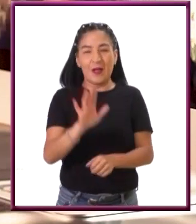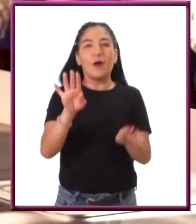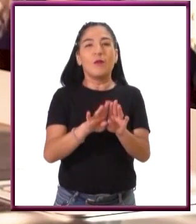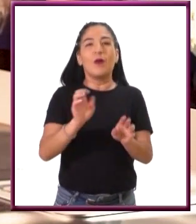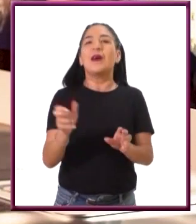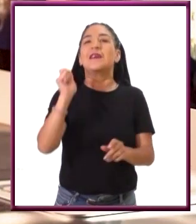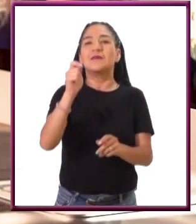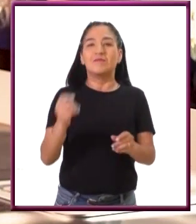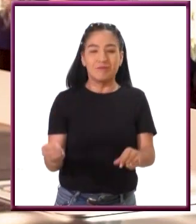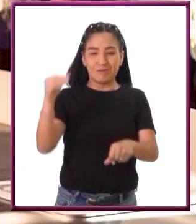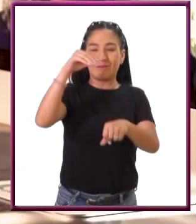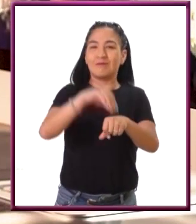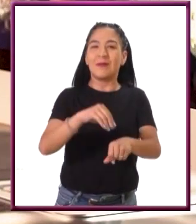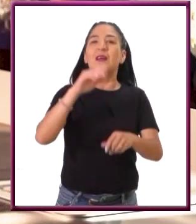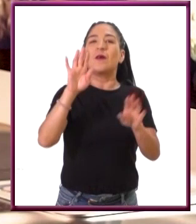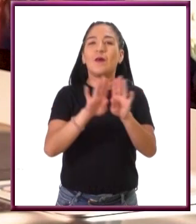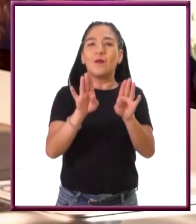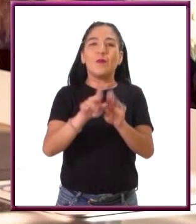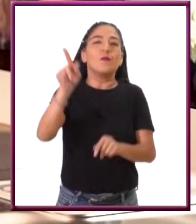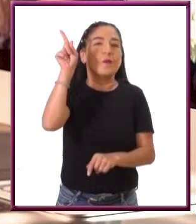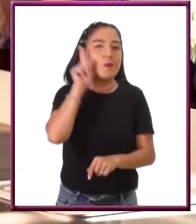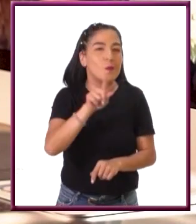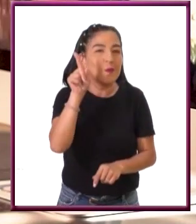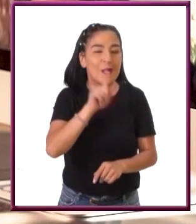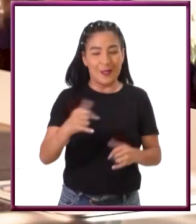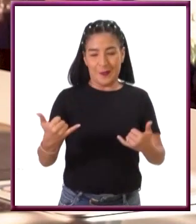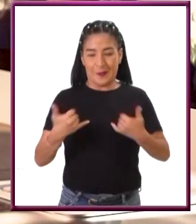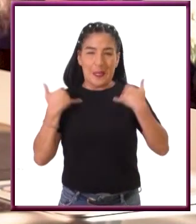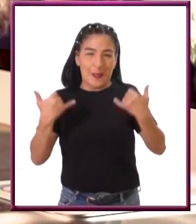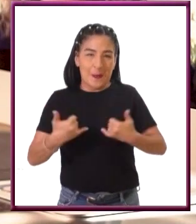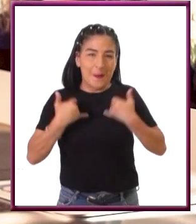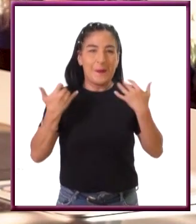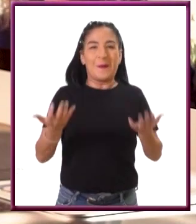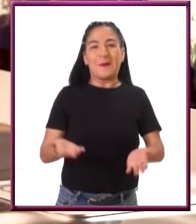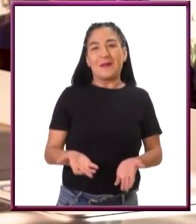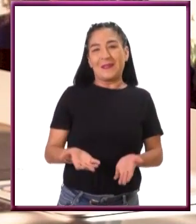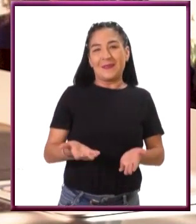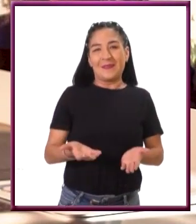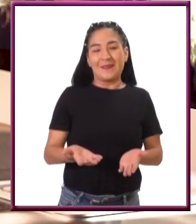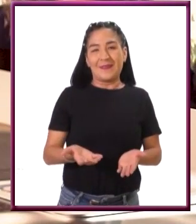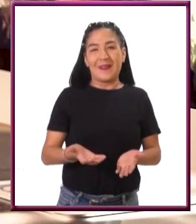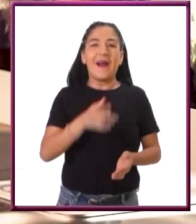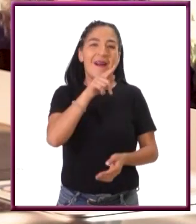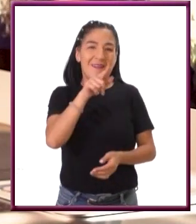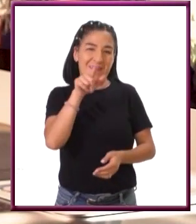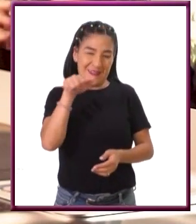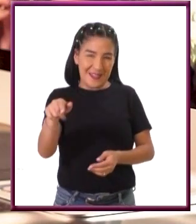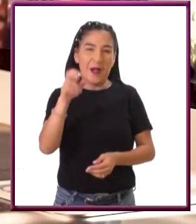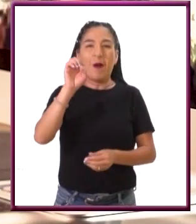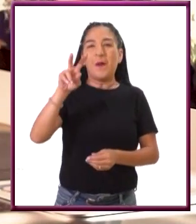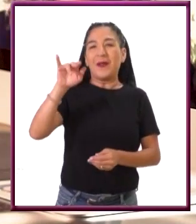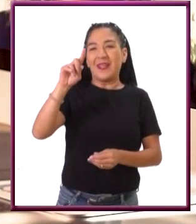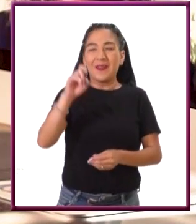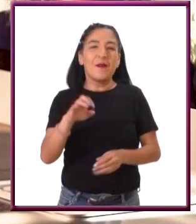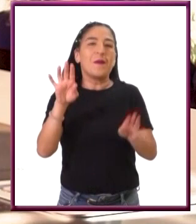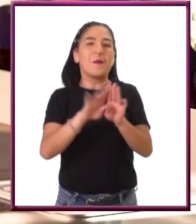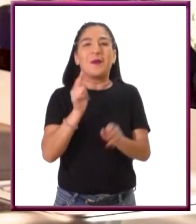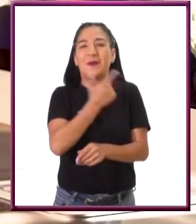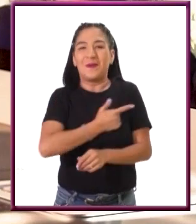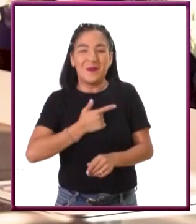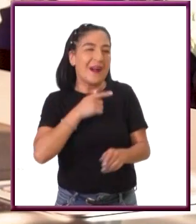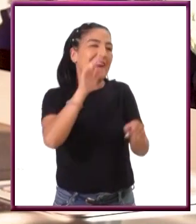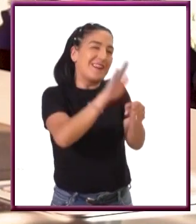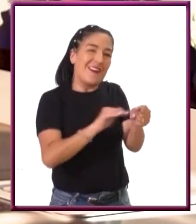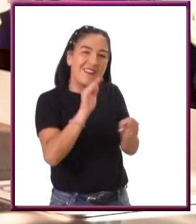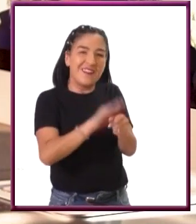dar como un aspecto físico, y ya va a ser una muchacha muy particular que a él le gustaba y él la pretendía,